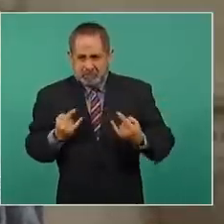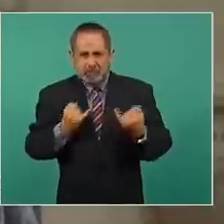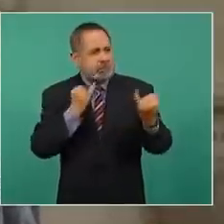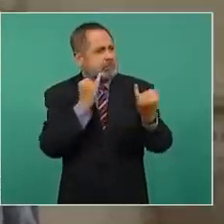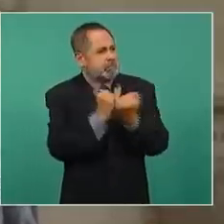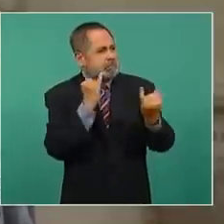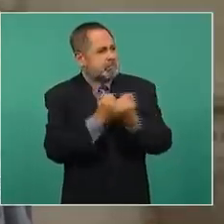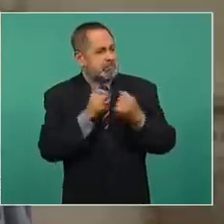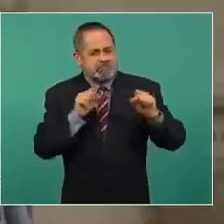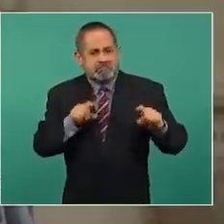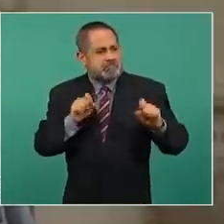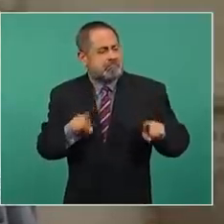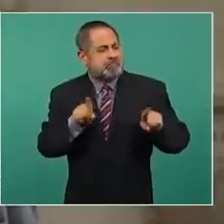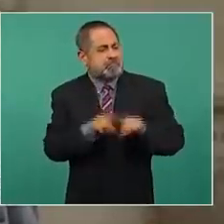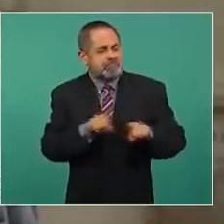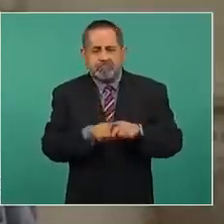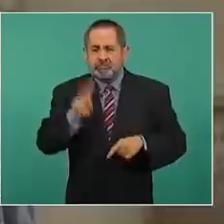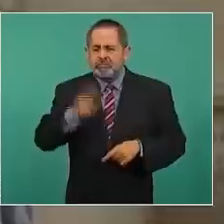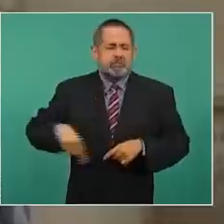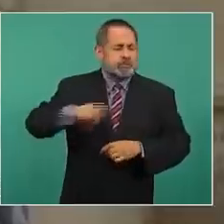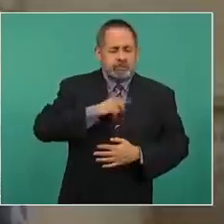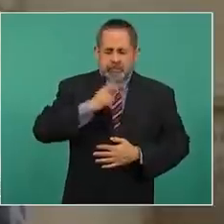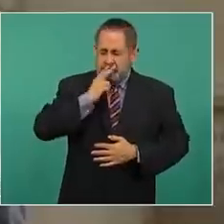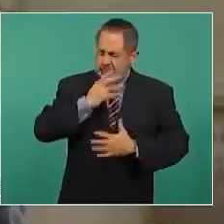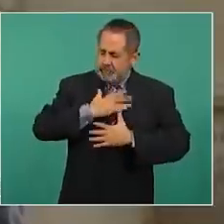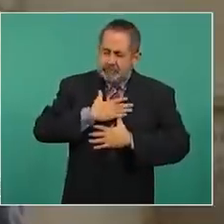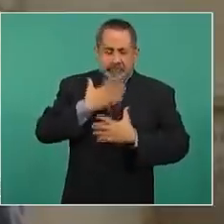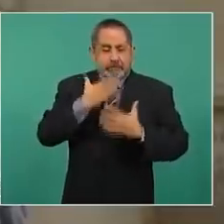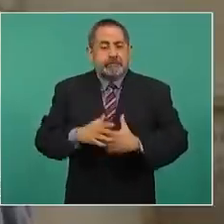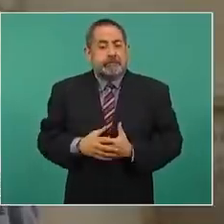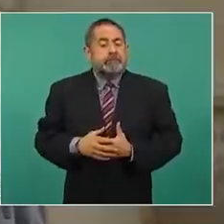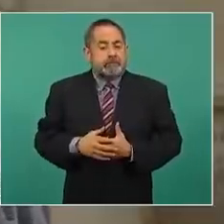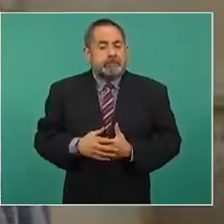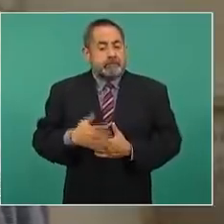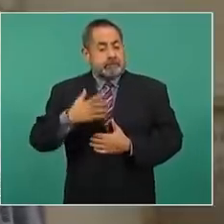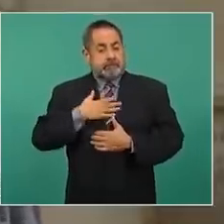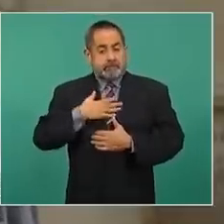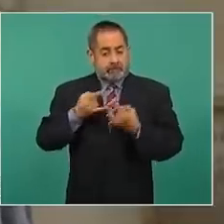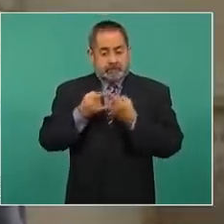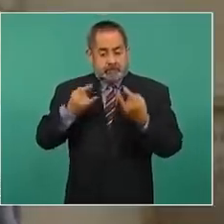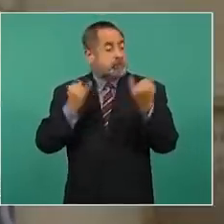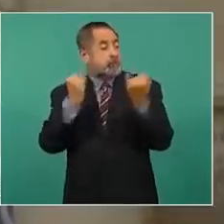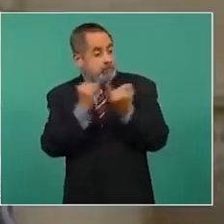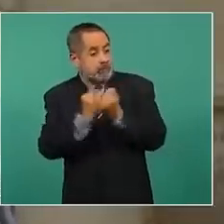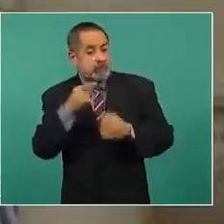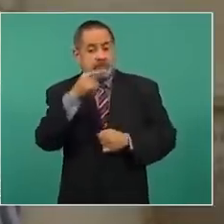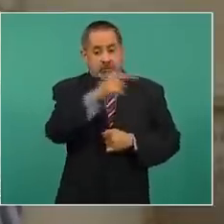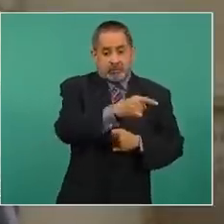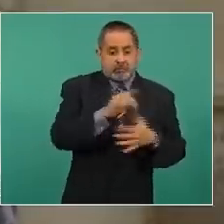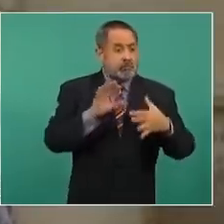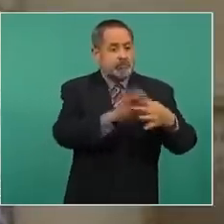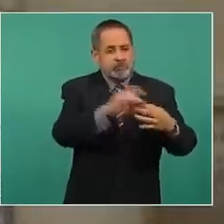países son apreciados por todos nuestra historia compartida de